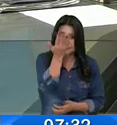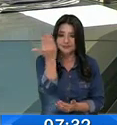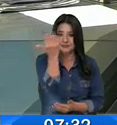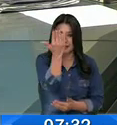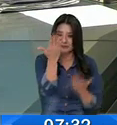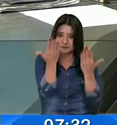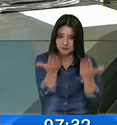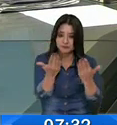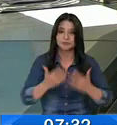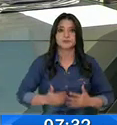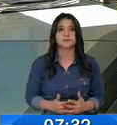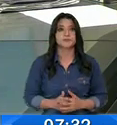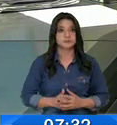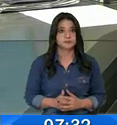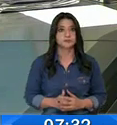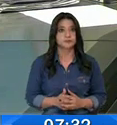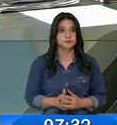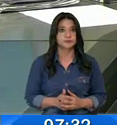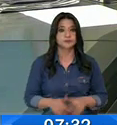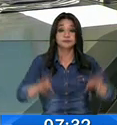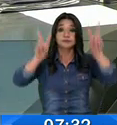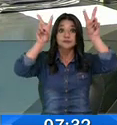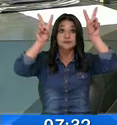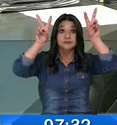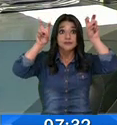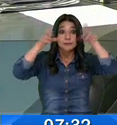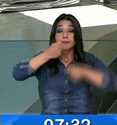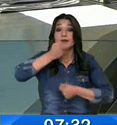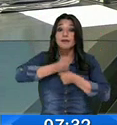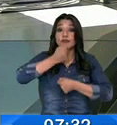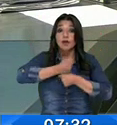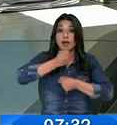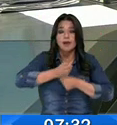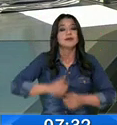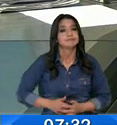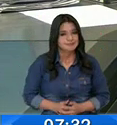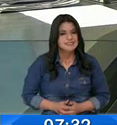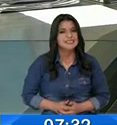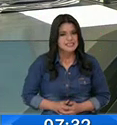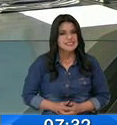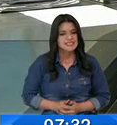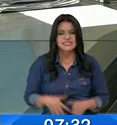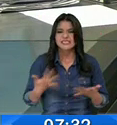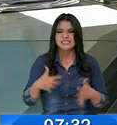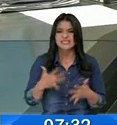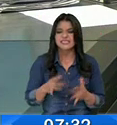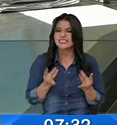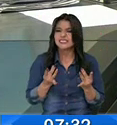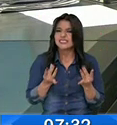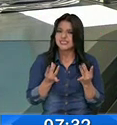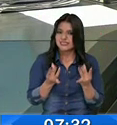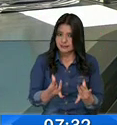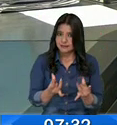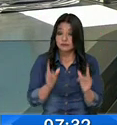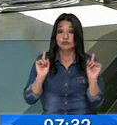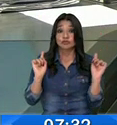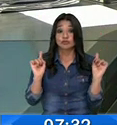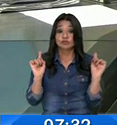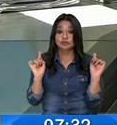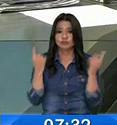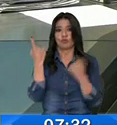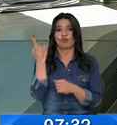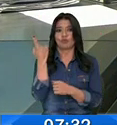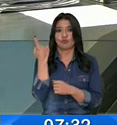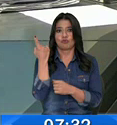televidentes evidentemente el tema laboral es un tema bastante neurálgico que no debe verse les solamente desde el interés